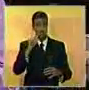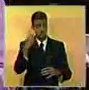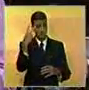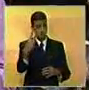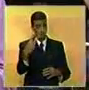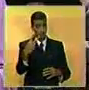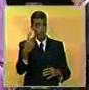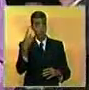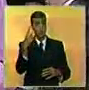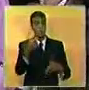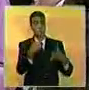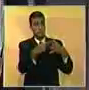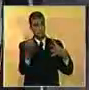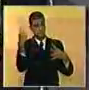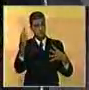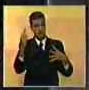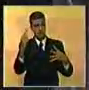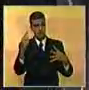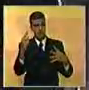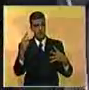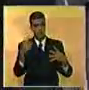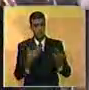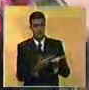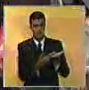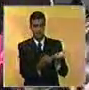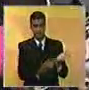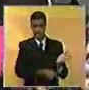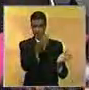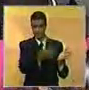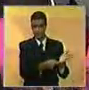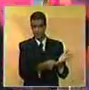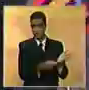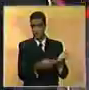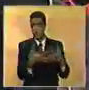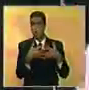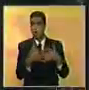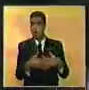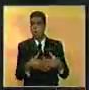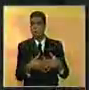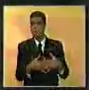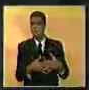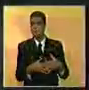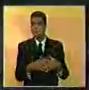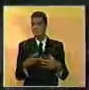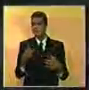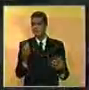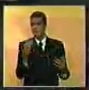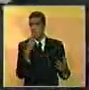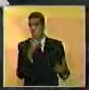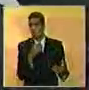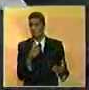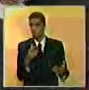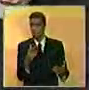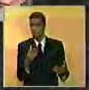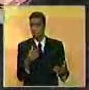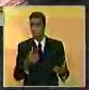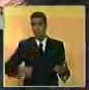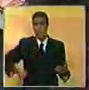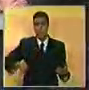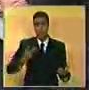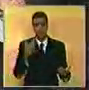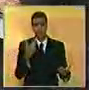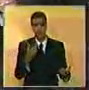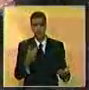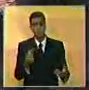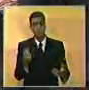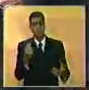ellas relacionadas con la entrega de contratos a empresas fantasmas o de maletín, entre